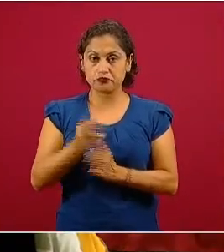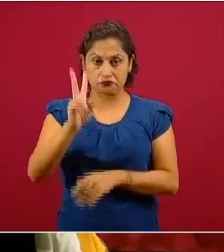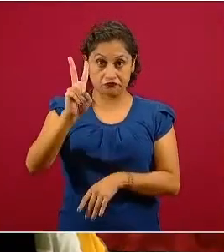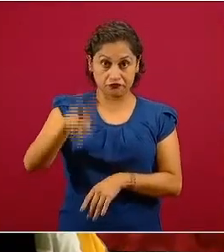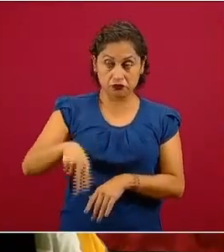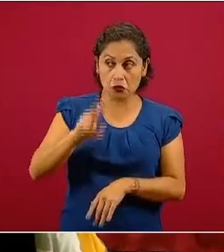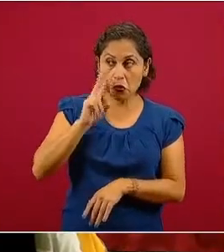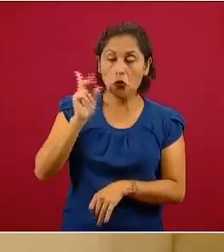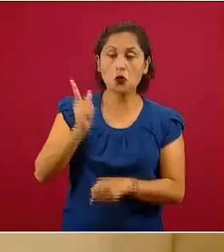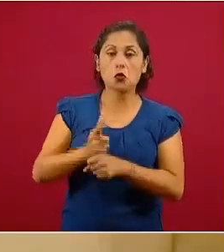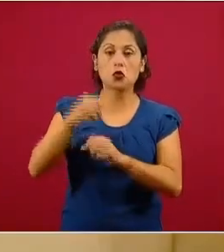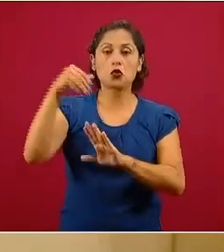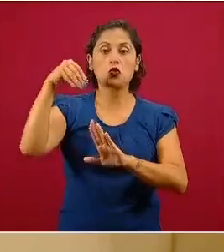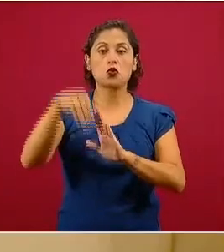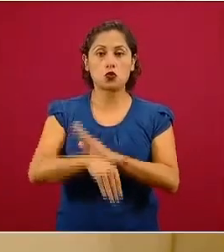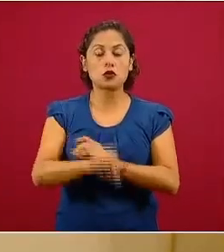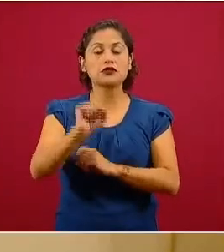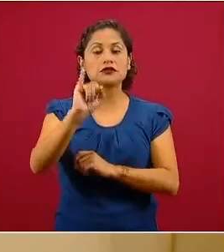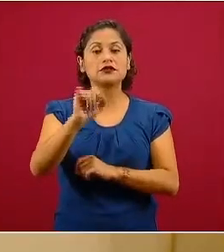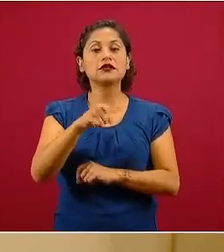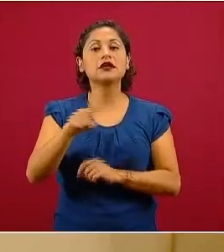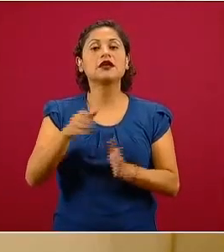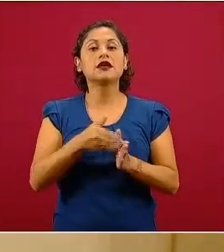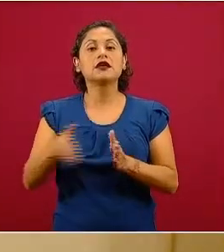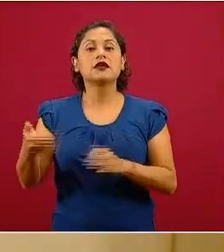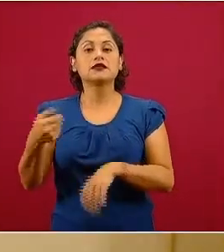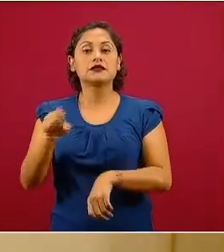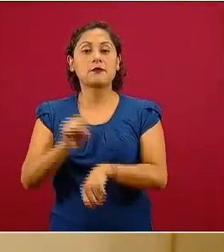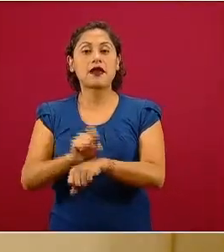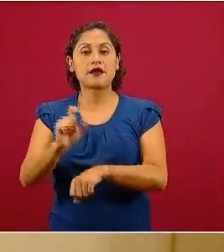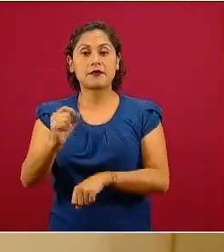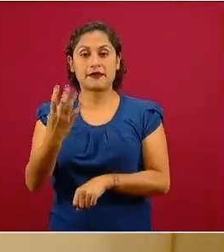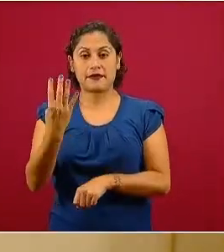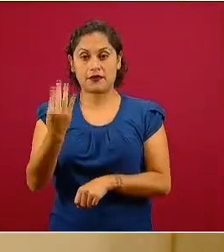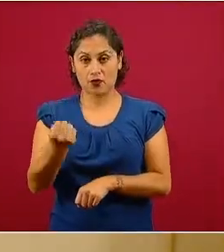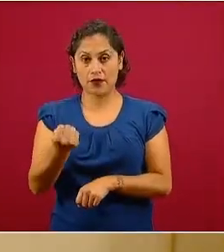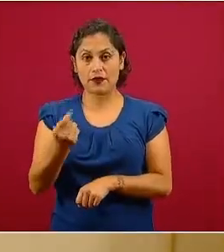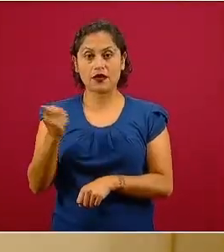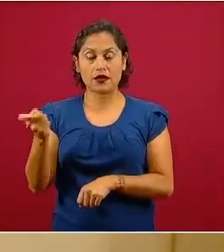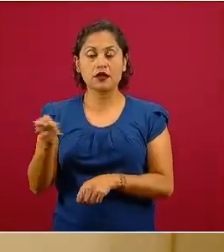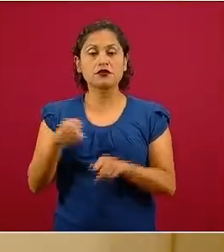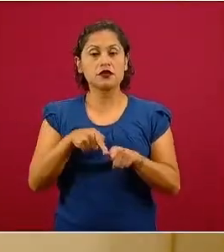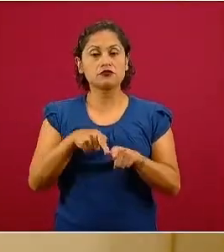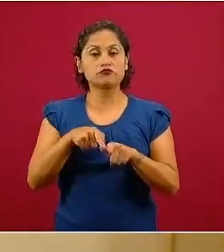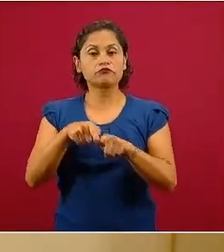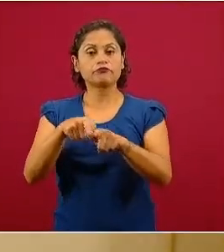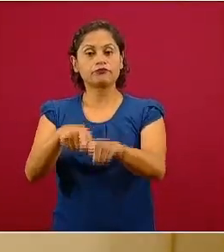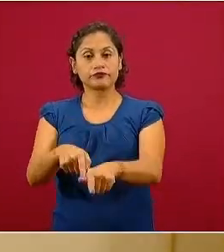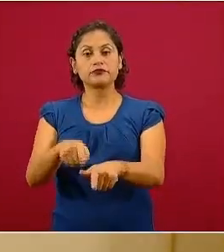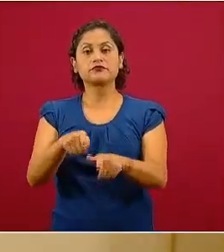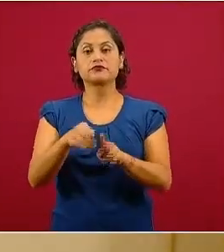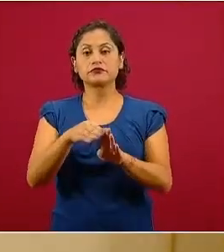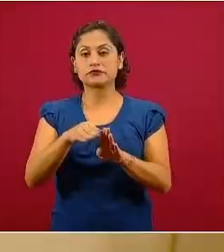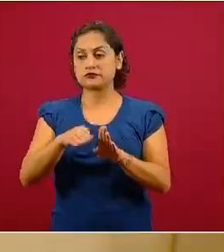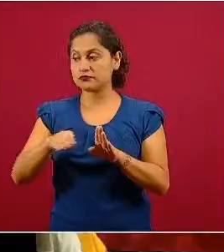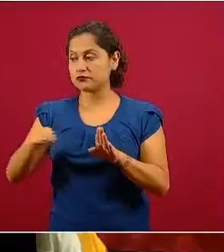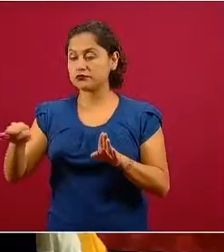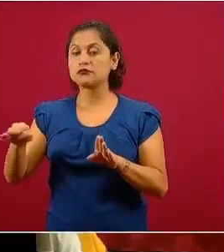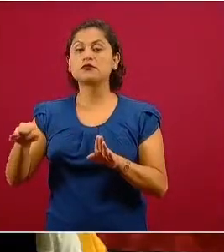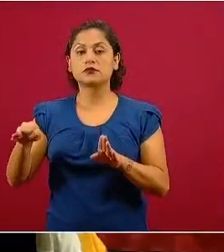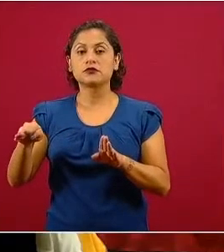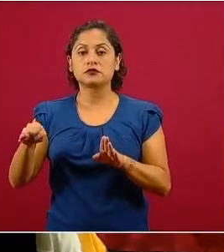descendente bastante marcada hasta la semana 29, que además se ha mantenido, ¿no?, con lógicamente menos intensidad,